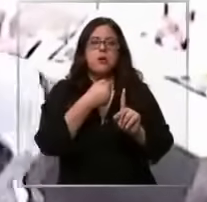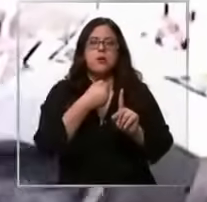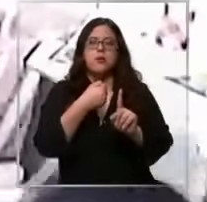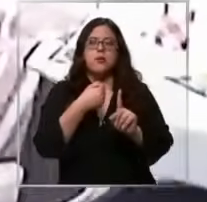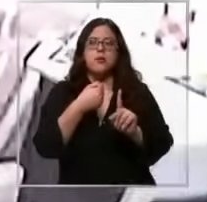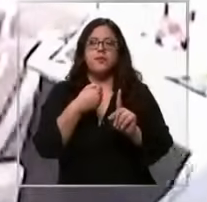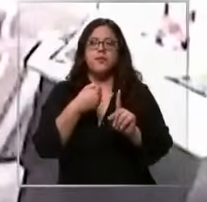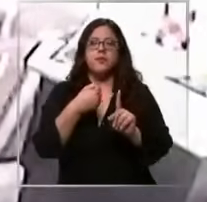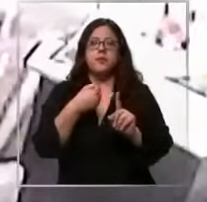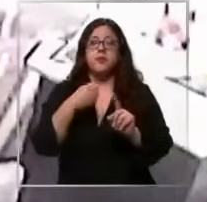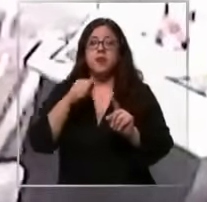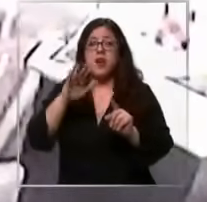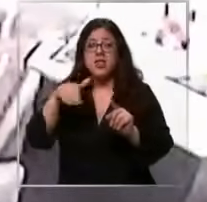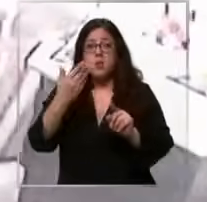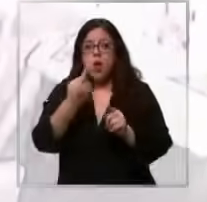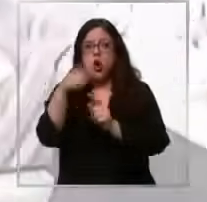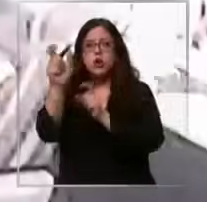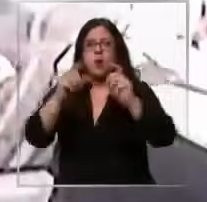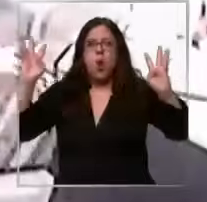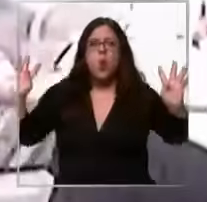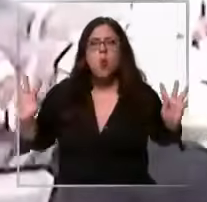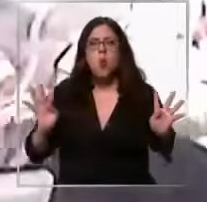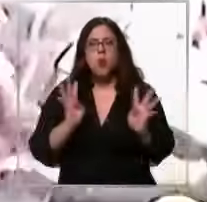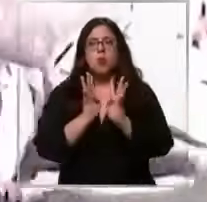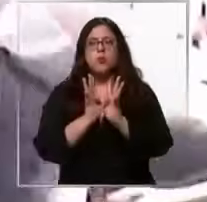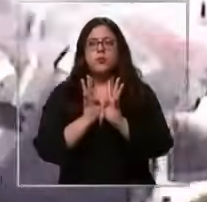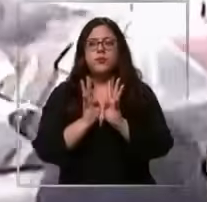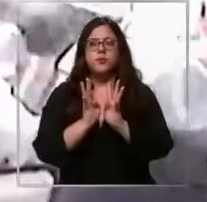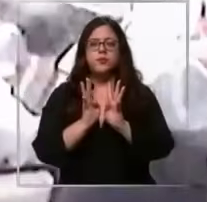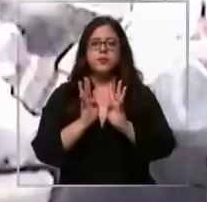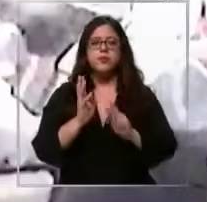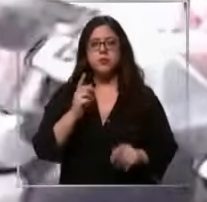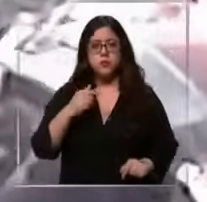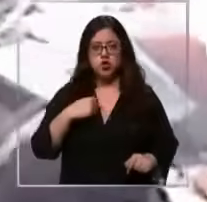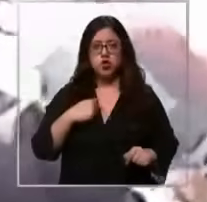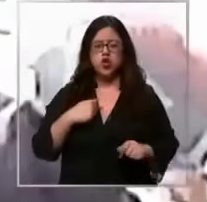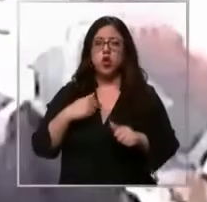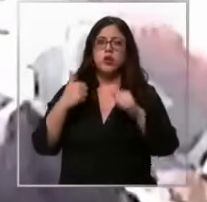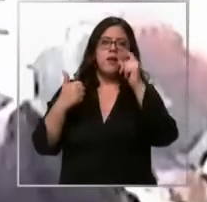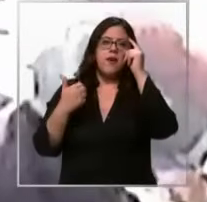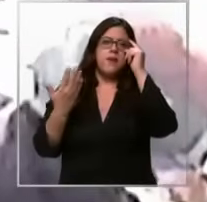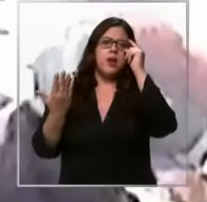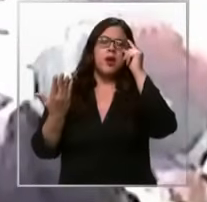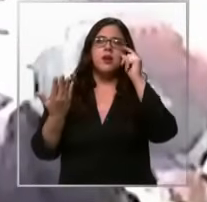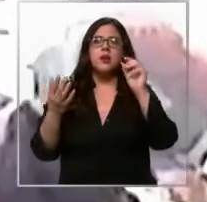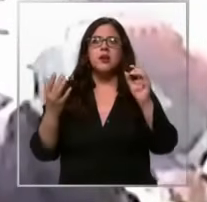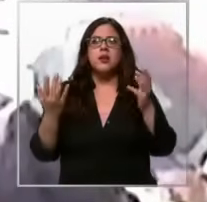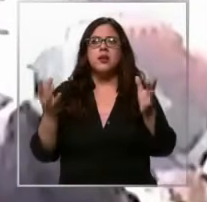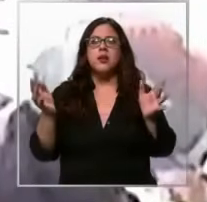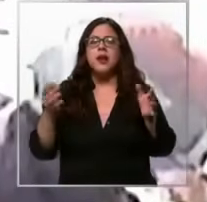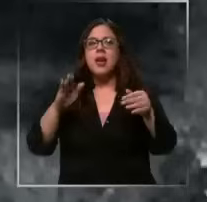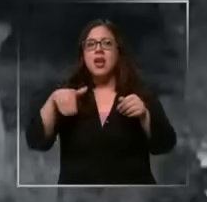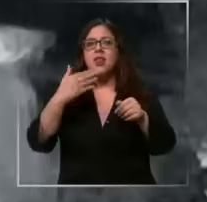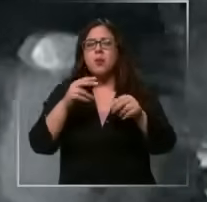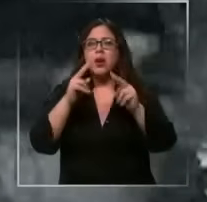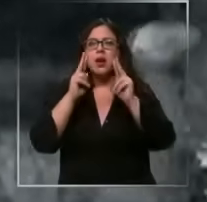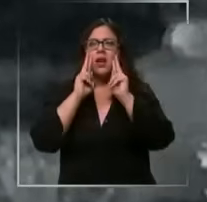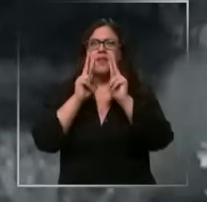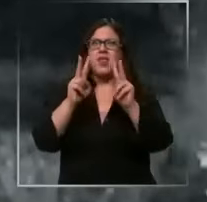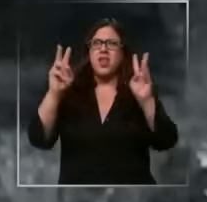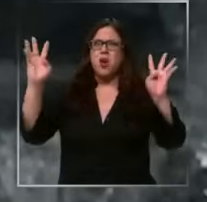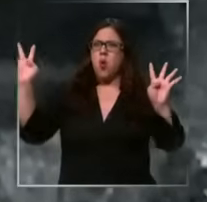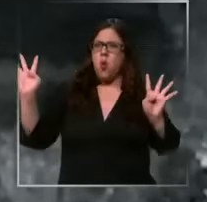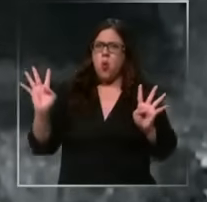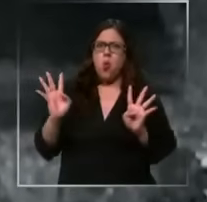Luego llegaría el resto de la banda. Y con dos yo estaba bien, pues, quizás con tres, pero ya cuando empezó a llegar el choclón de